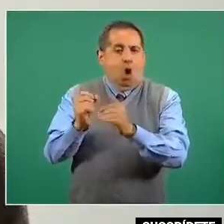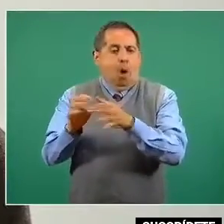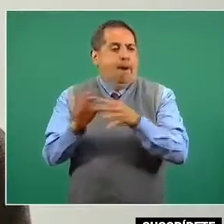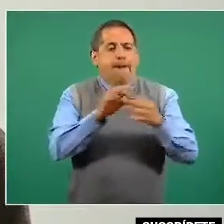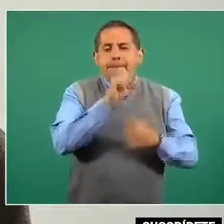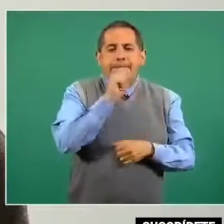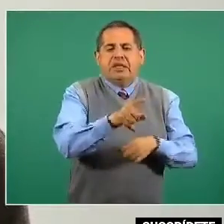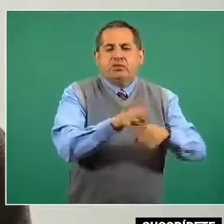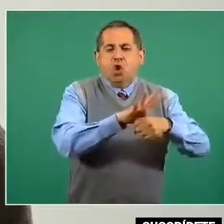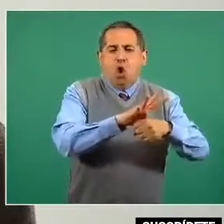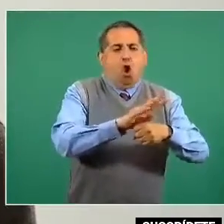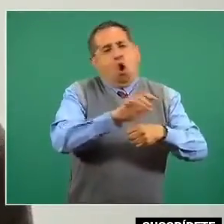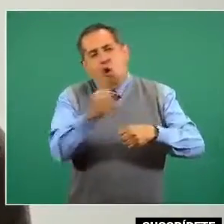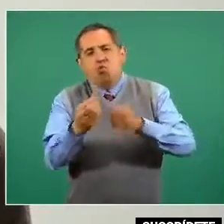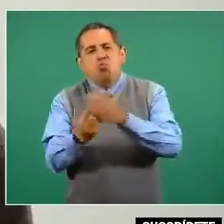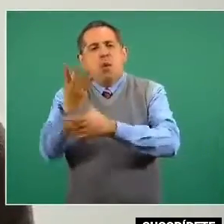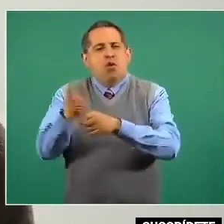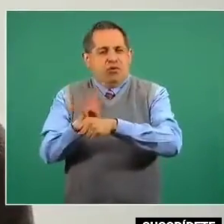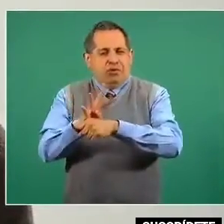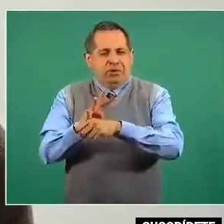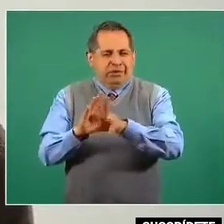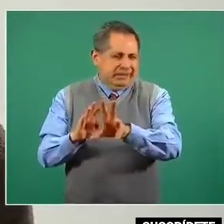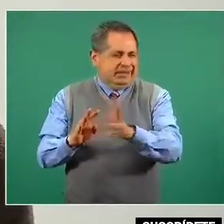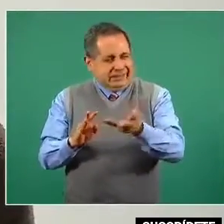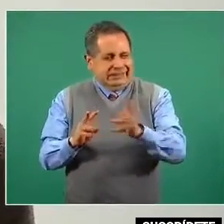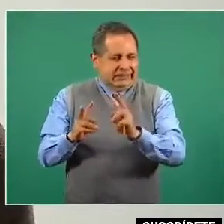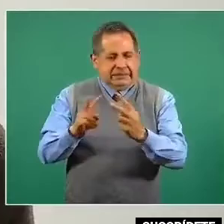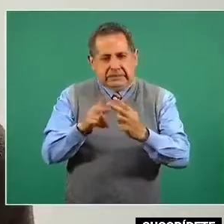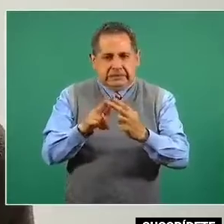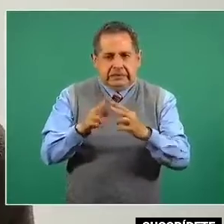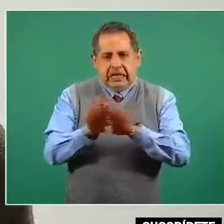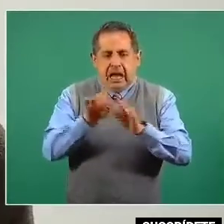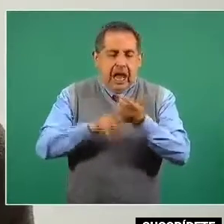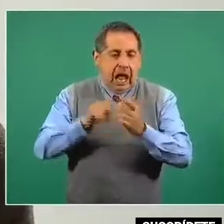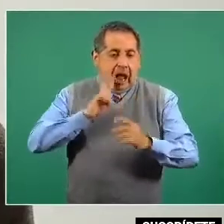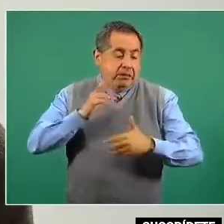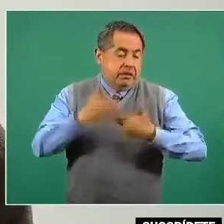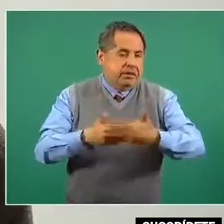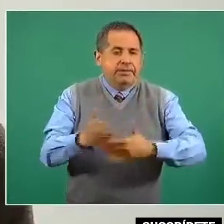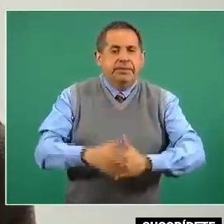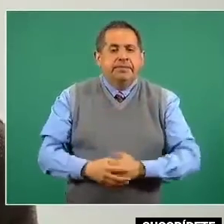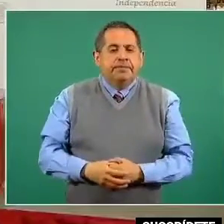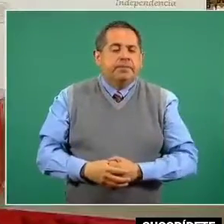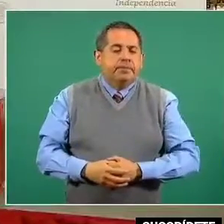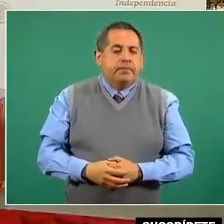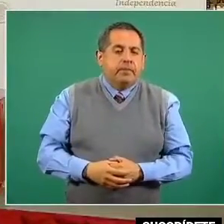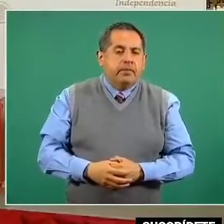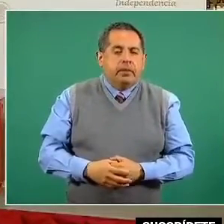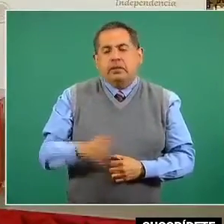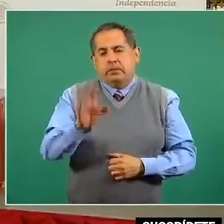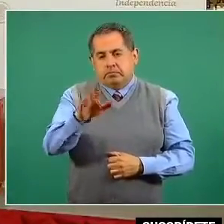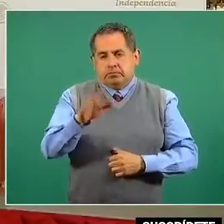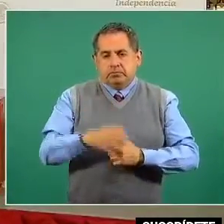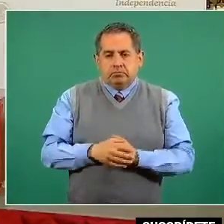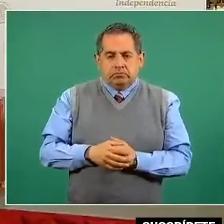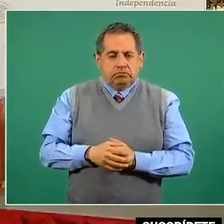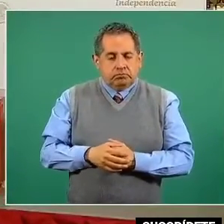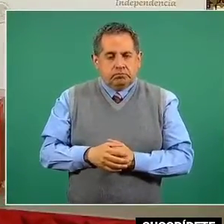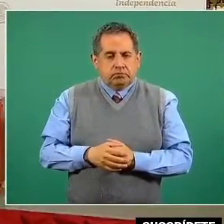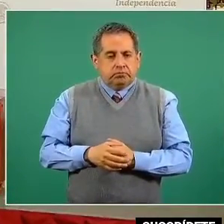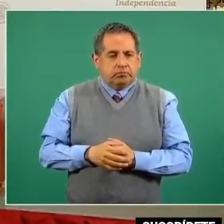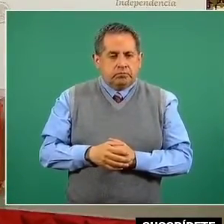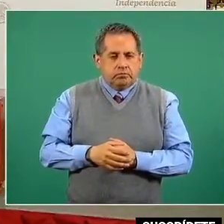por lo tanto es lógicamente identificable esta variante, ¿no? Bueno, en relación precisamente a